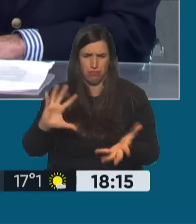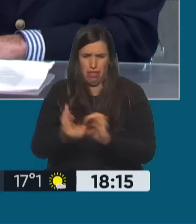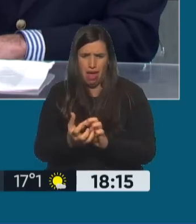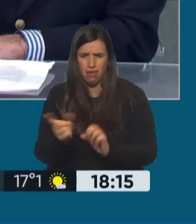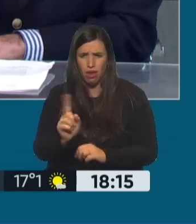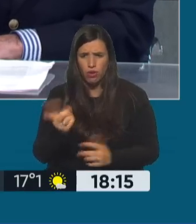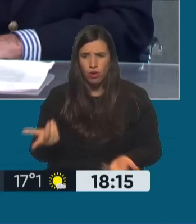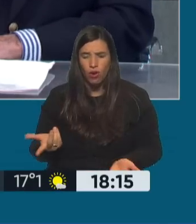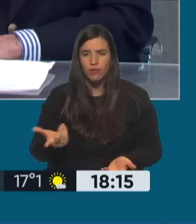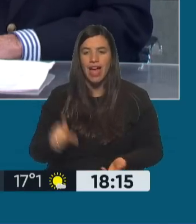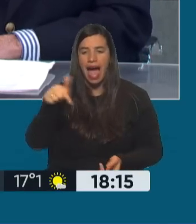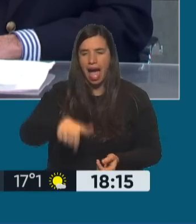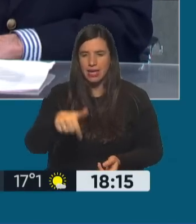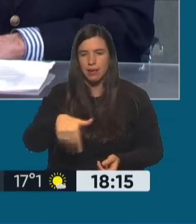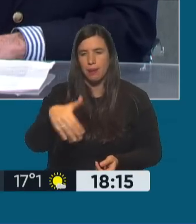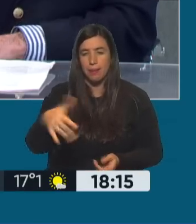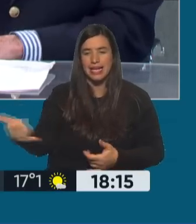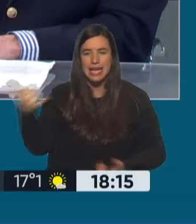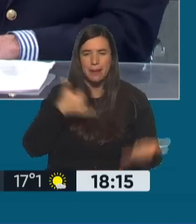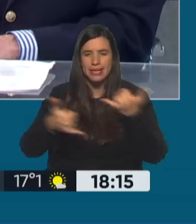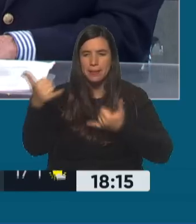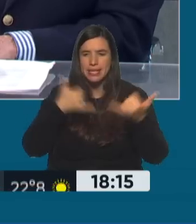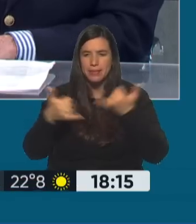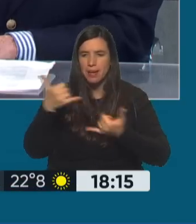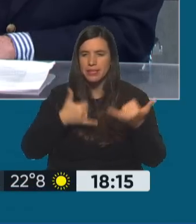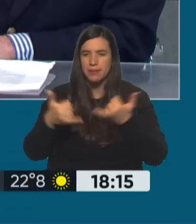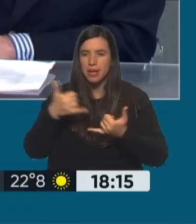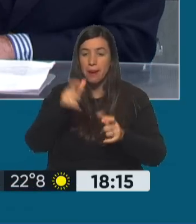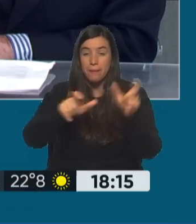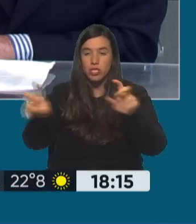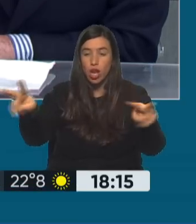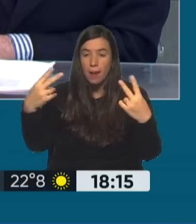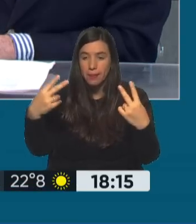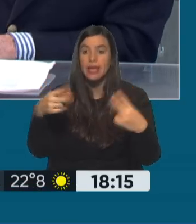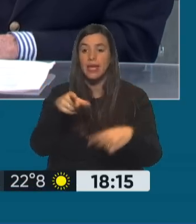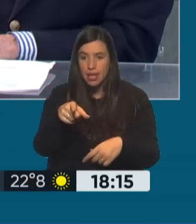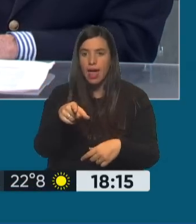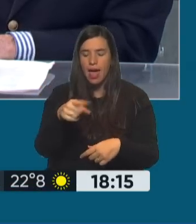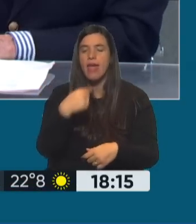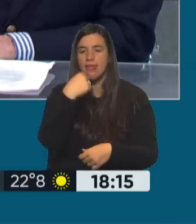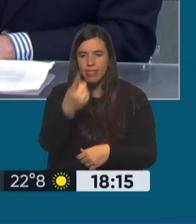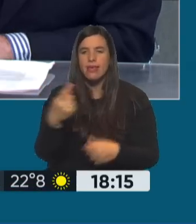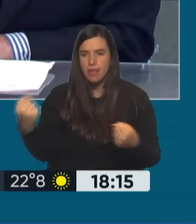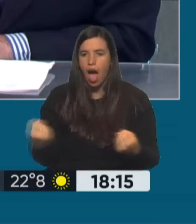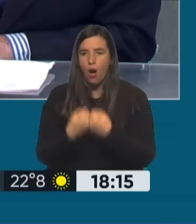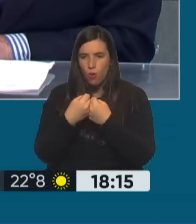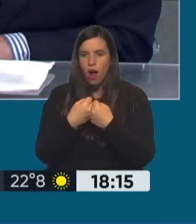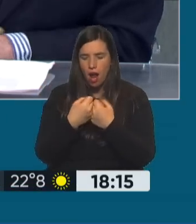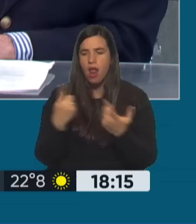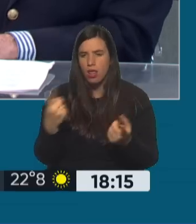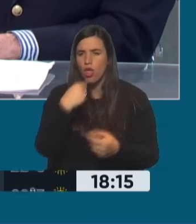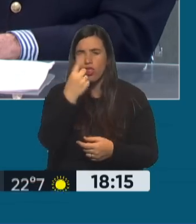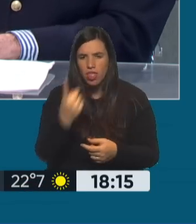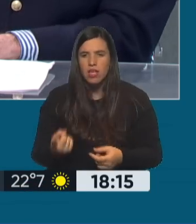quienes le agradecemos. Innumerables, casi con un lugar común. Y están diciendo los innumerables. Y endeudarse